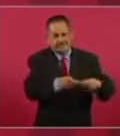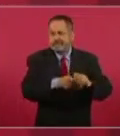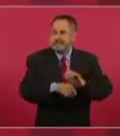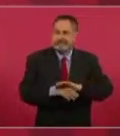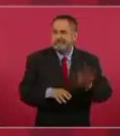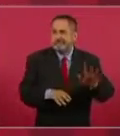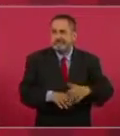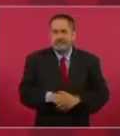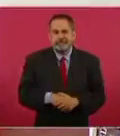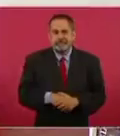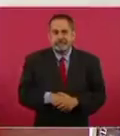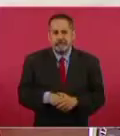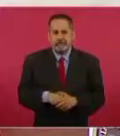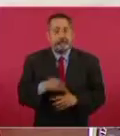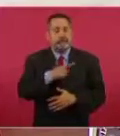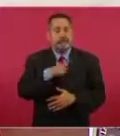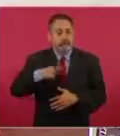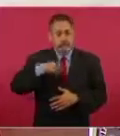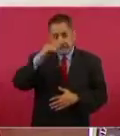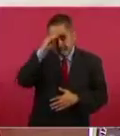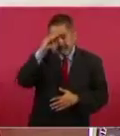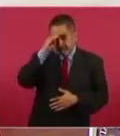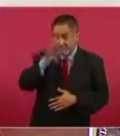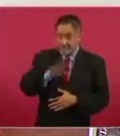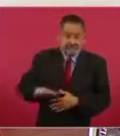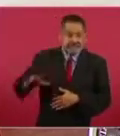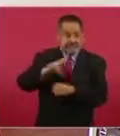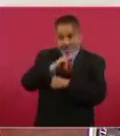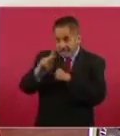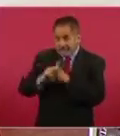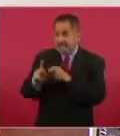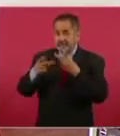y no se piensa en los pueblos